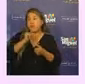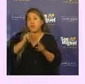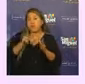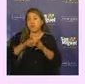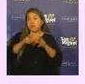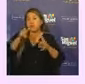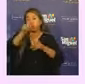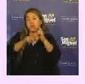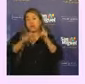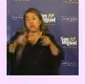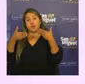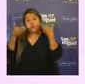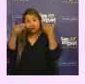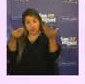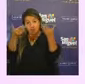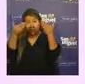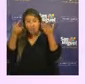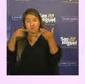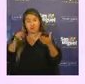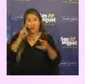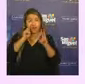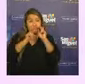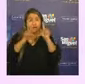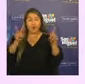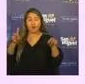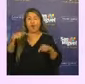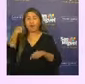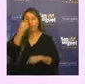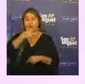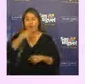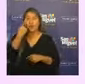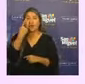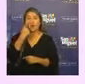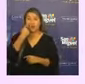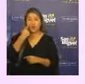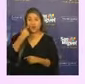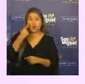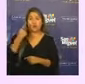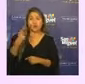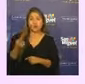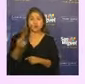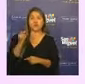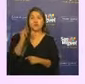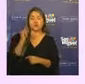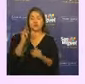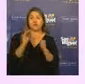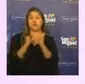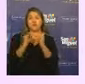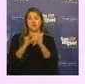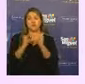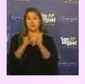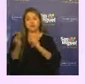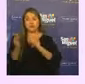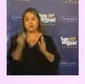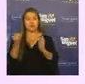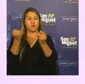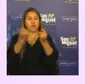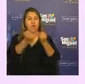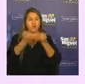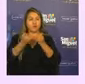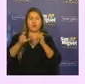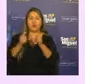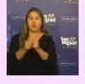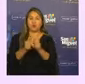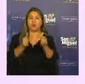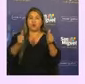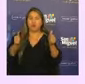gente que saludar, pero veo muchas caras conocidas, muchos vecinas, vecinos, amigos,